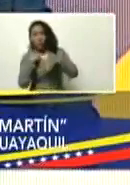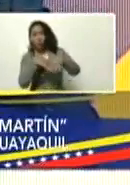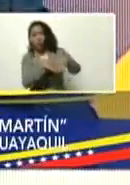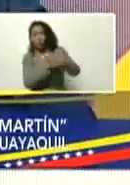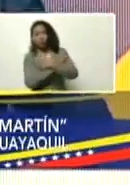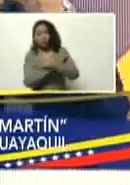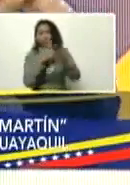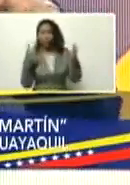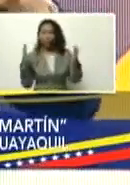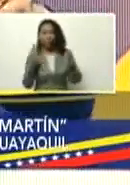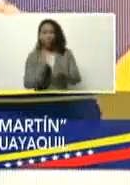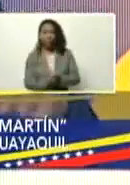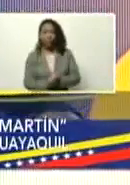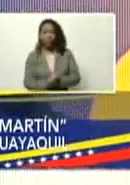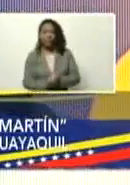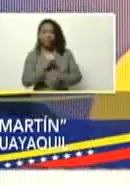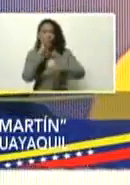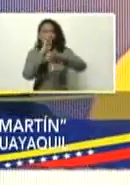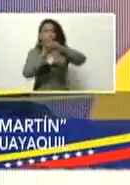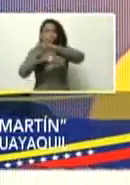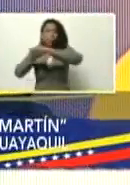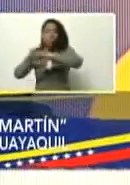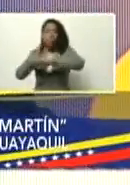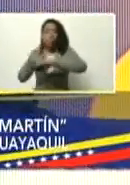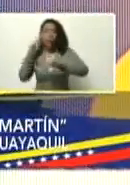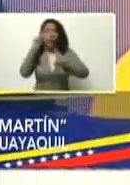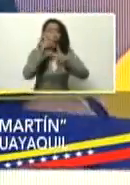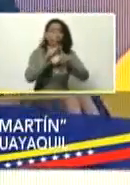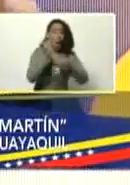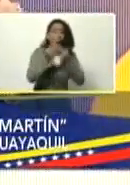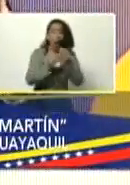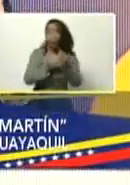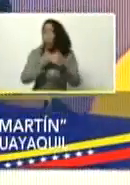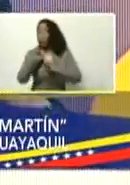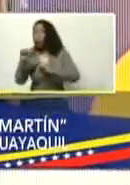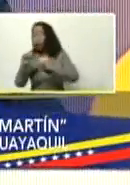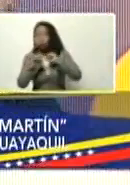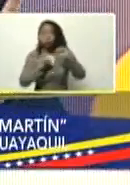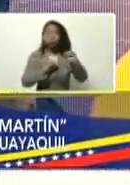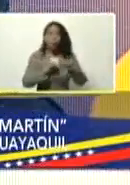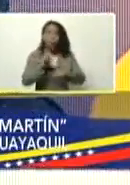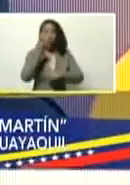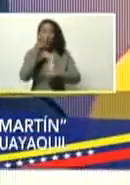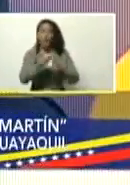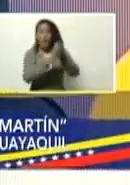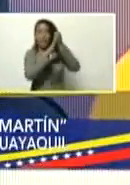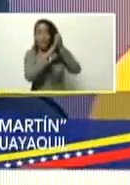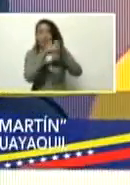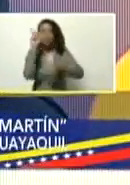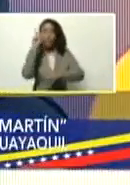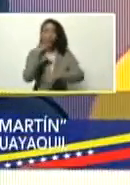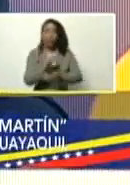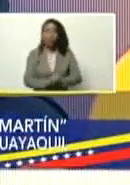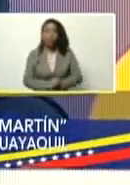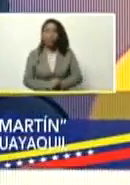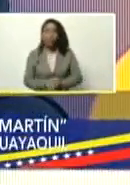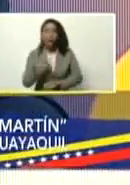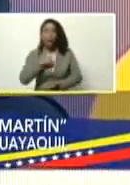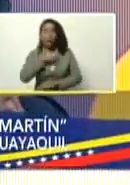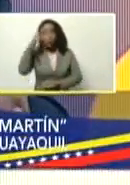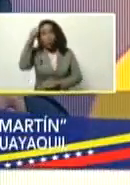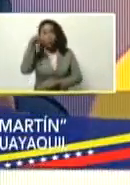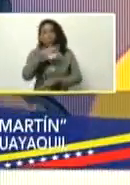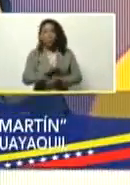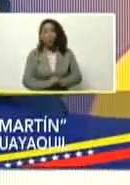con el ejército, informándole hacia dónde iban. Entonces, en honor a estos dos gigantes y también a nuestros